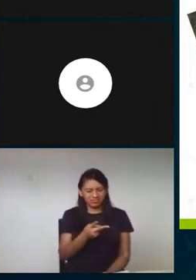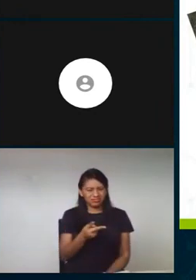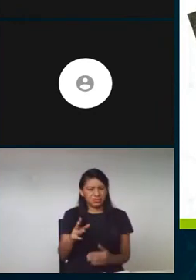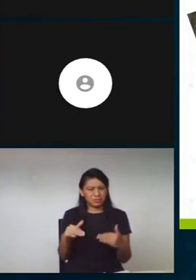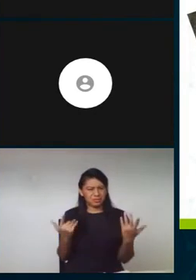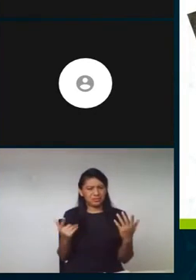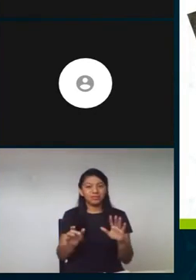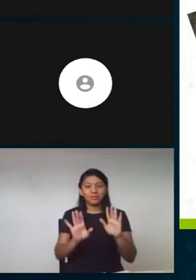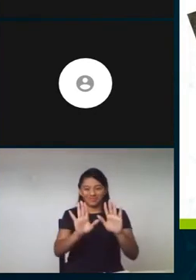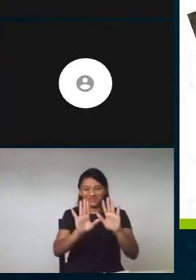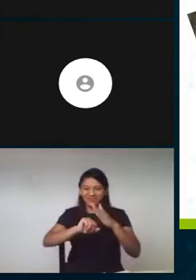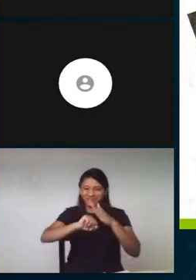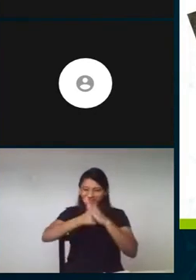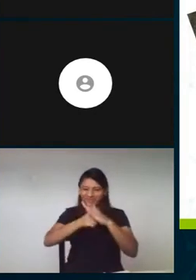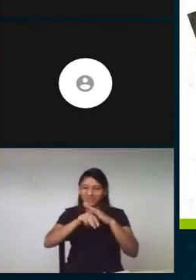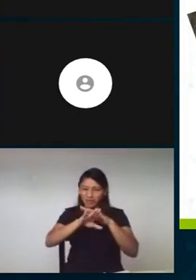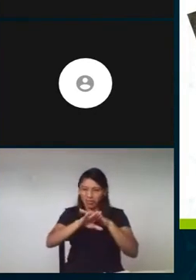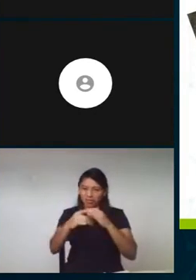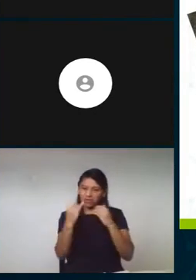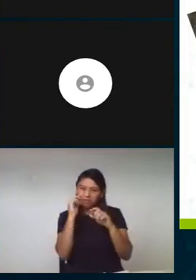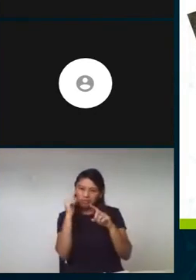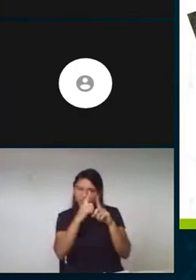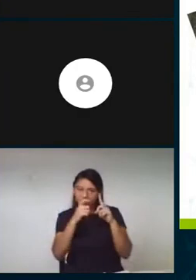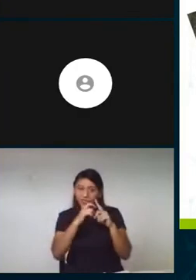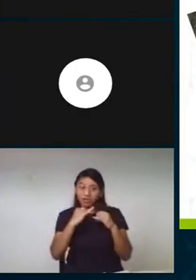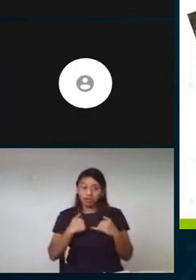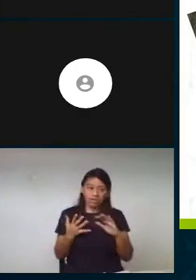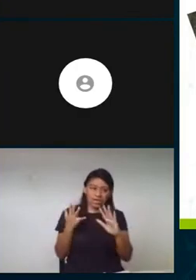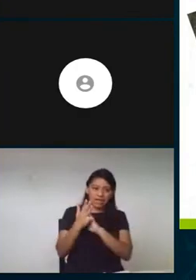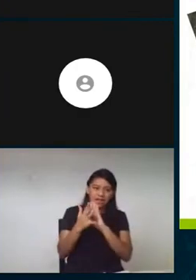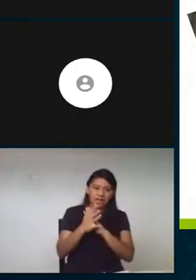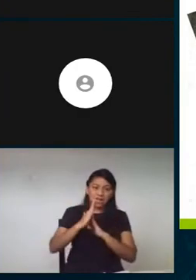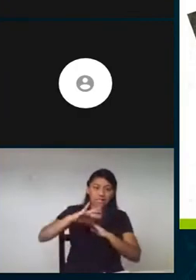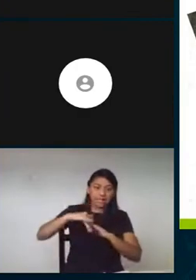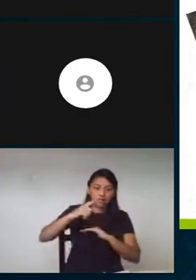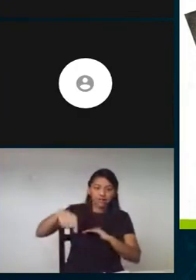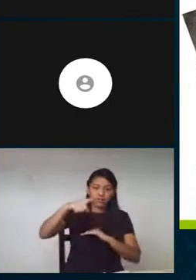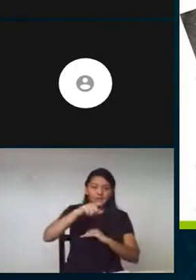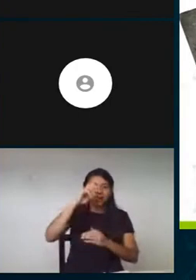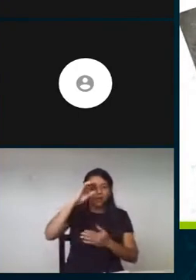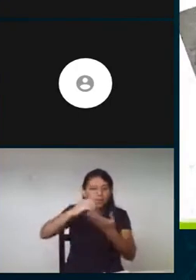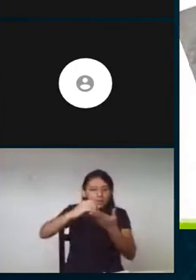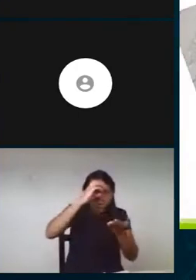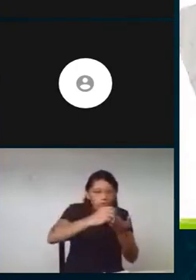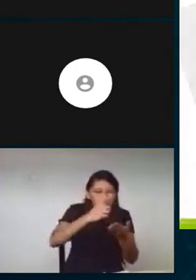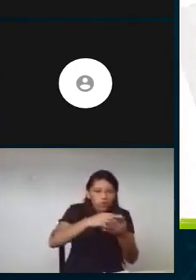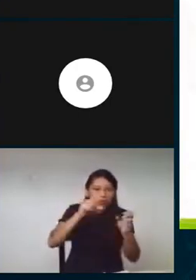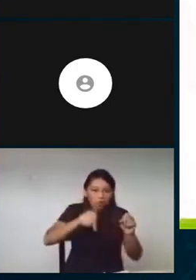digan sus aportaciones, ¿cierto? ¿Qué es lo que prefieren, ¿cierto? Bueno,